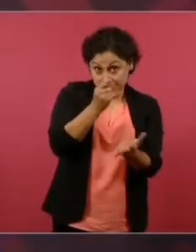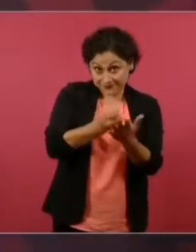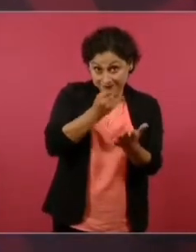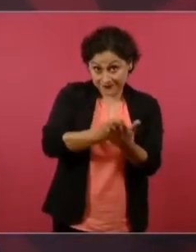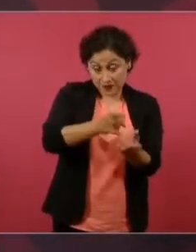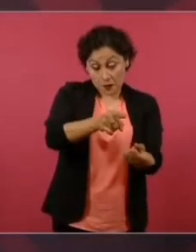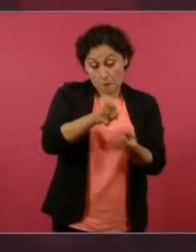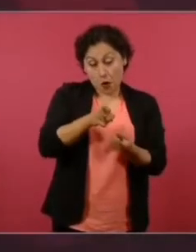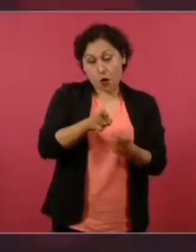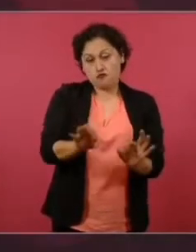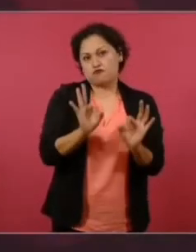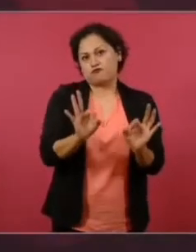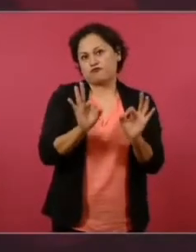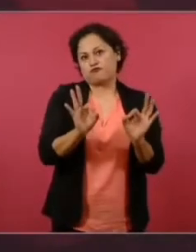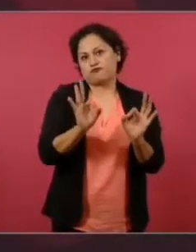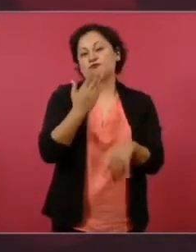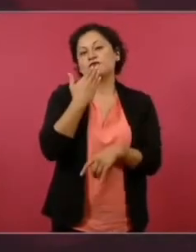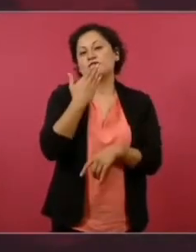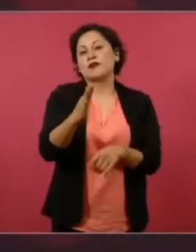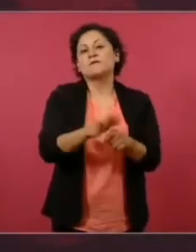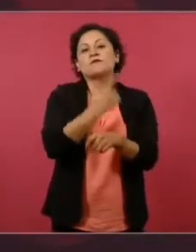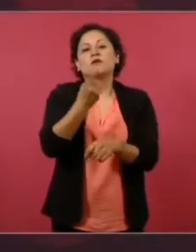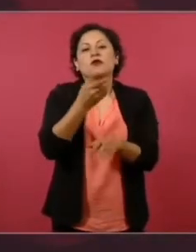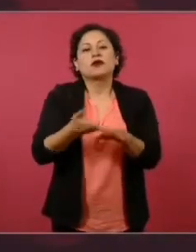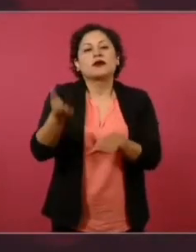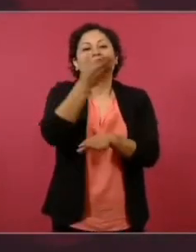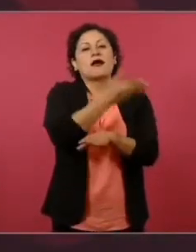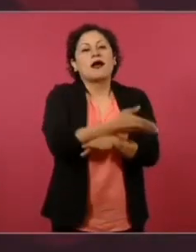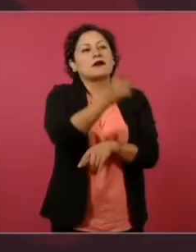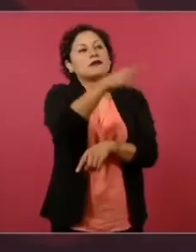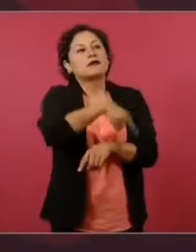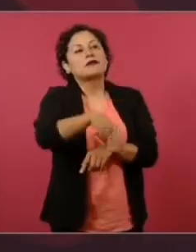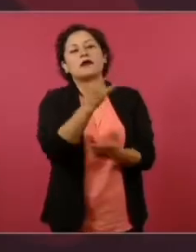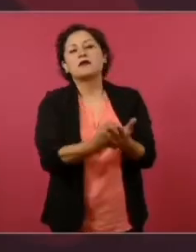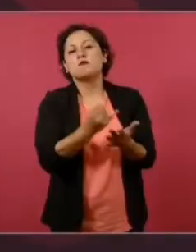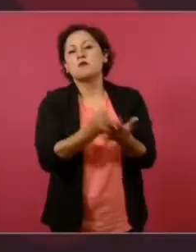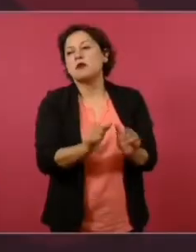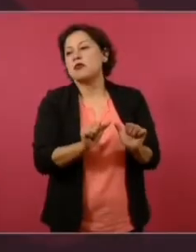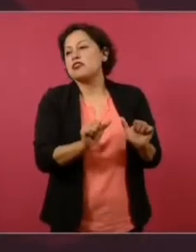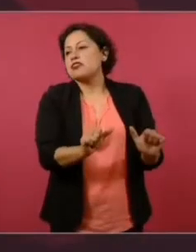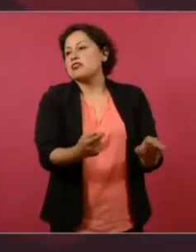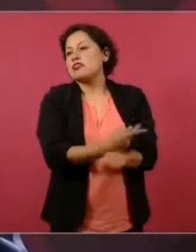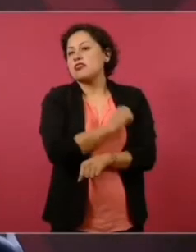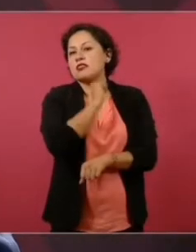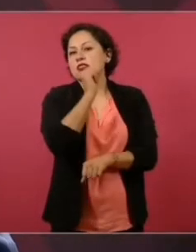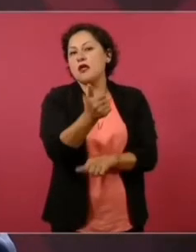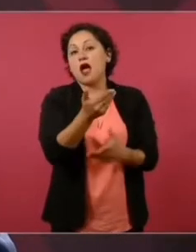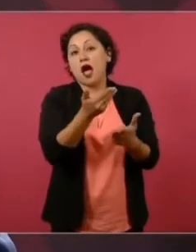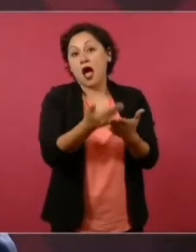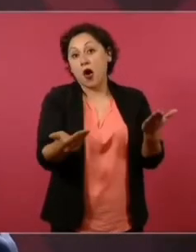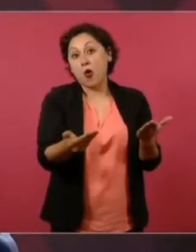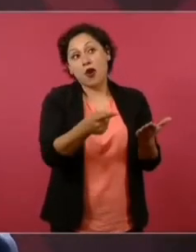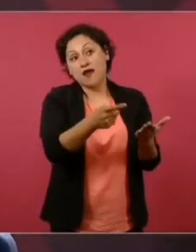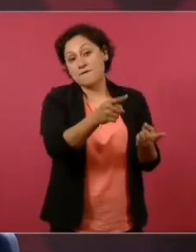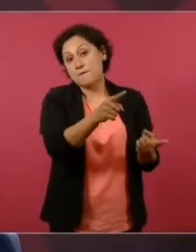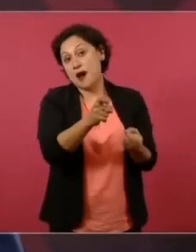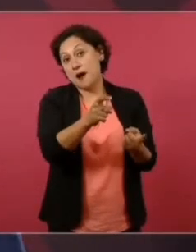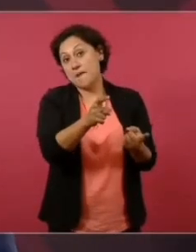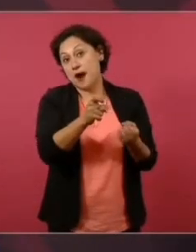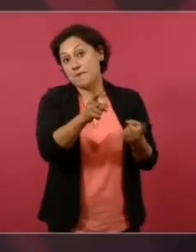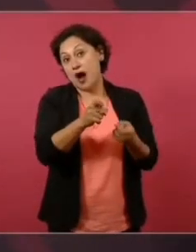exitosa, porque los que no pagaban impuestos ahora están pagando.